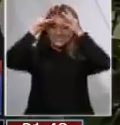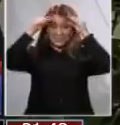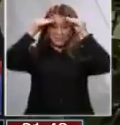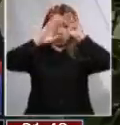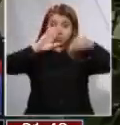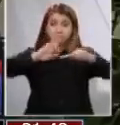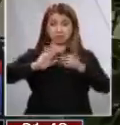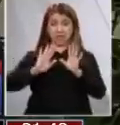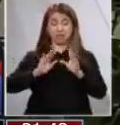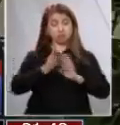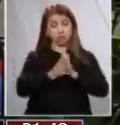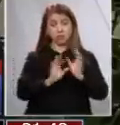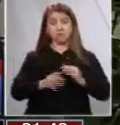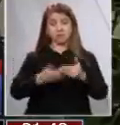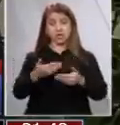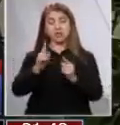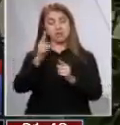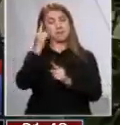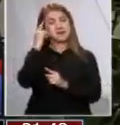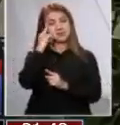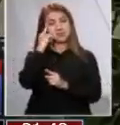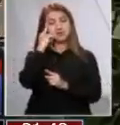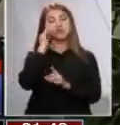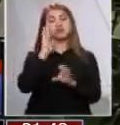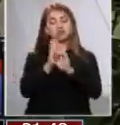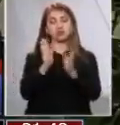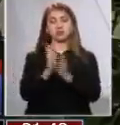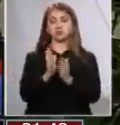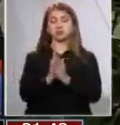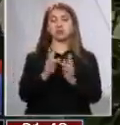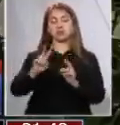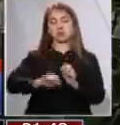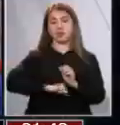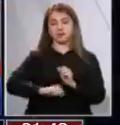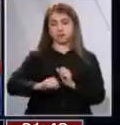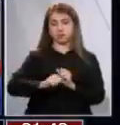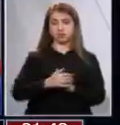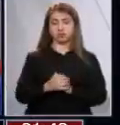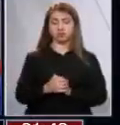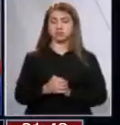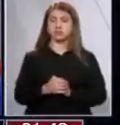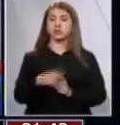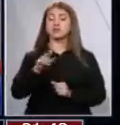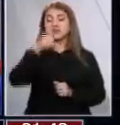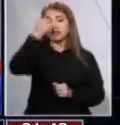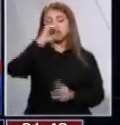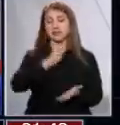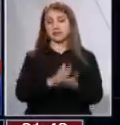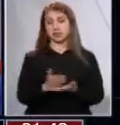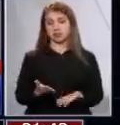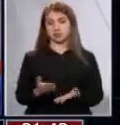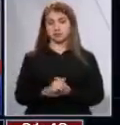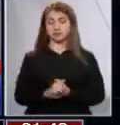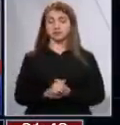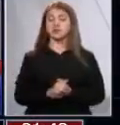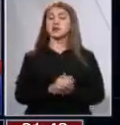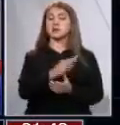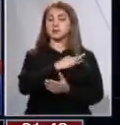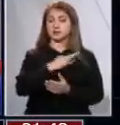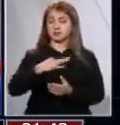que pensar seriamente de que tiene que ver una constitución de aborto, de sanción. Uh-huh. El